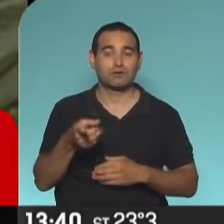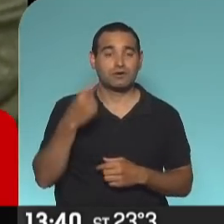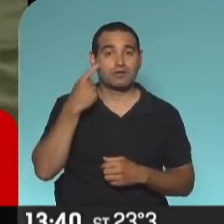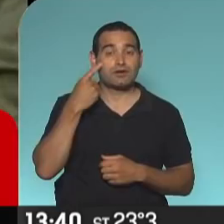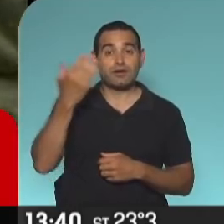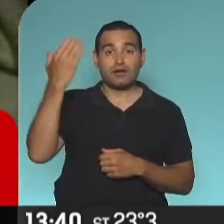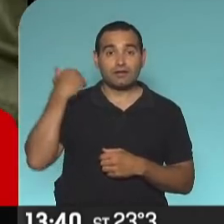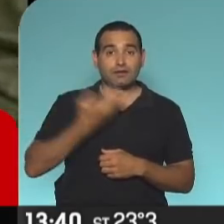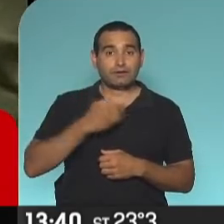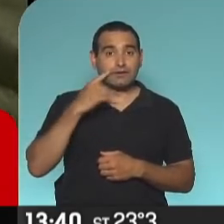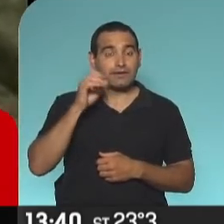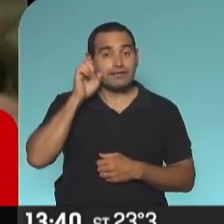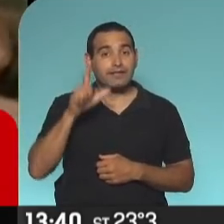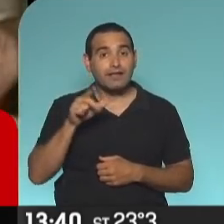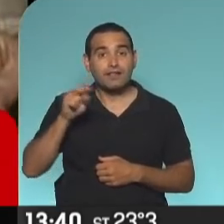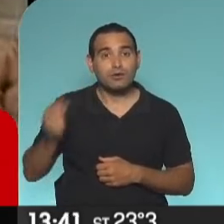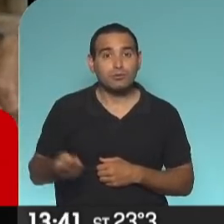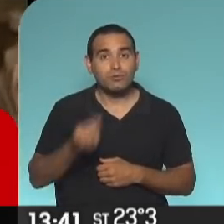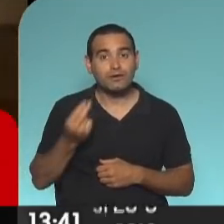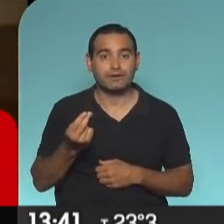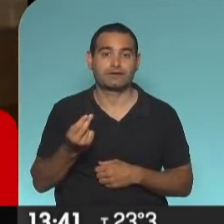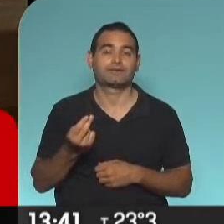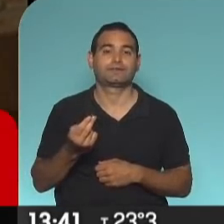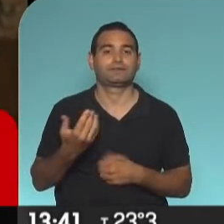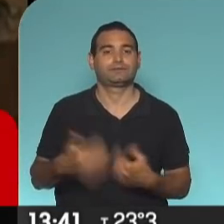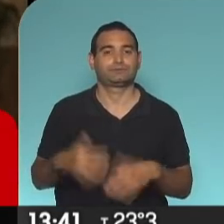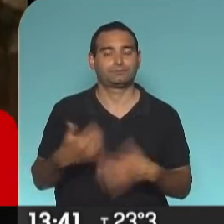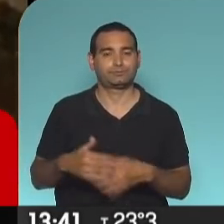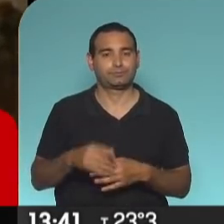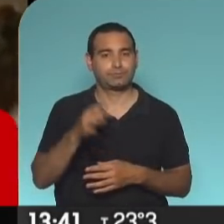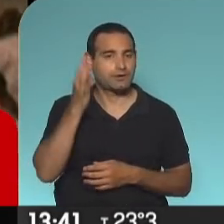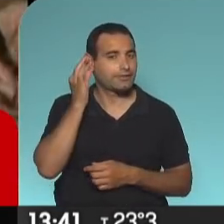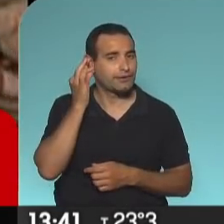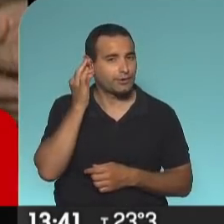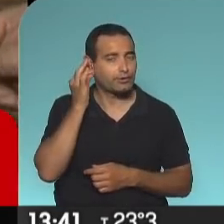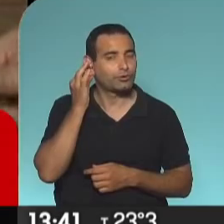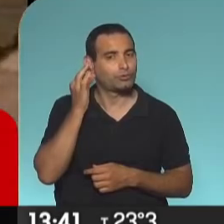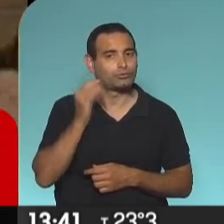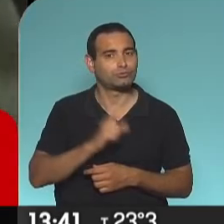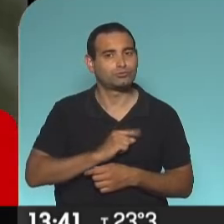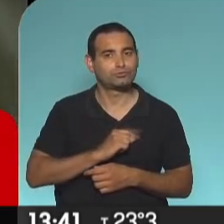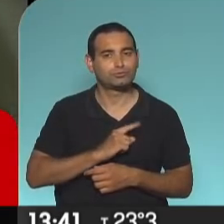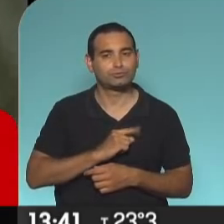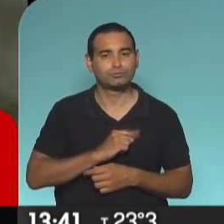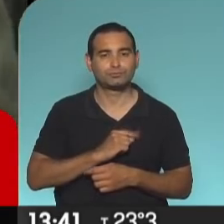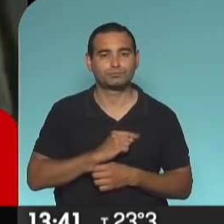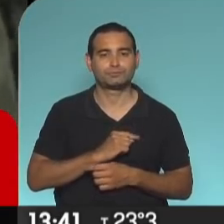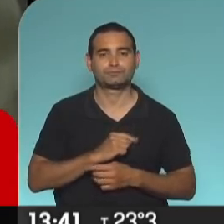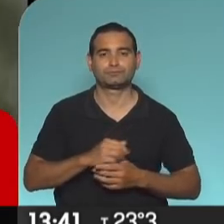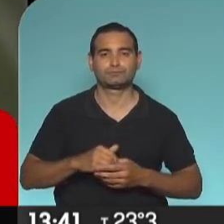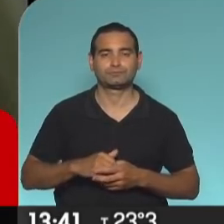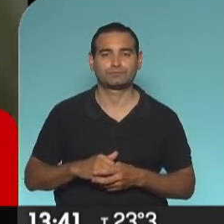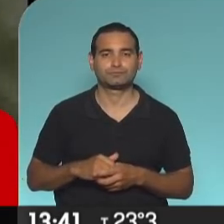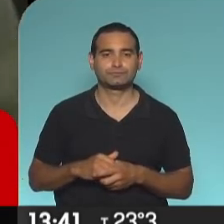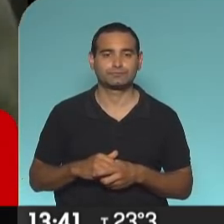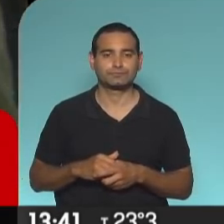sorprende, como decía Diego, en el verde césped, ese olor que era lo único que lo